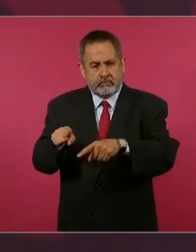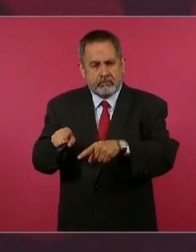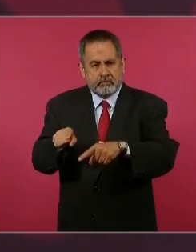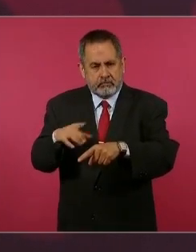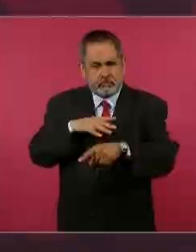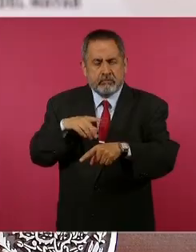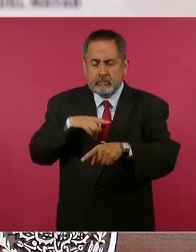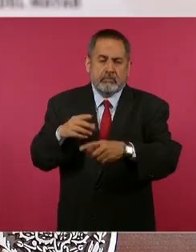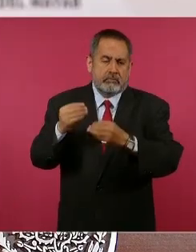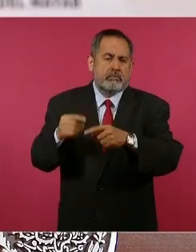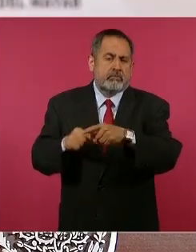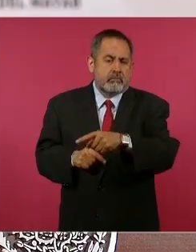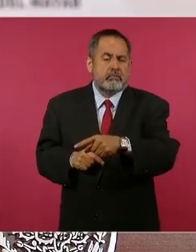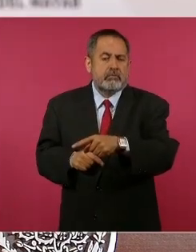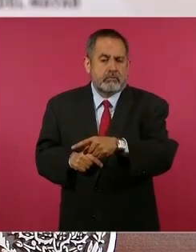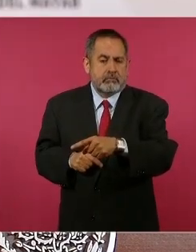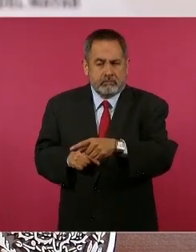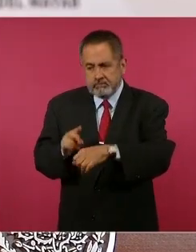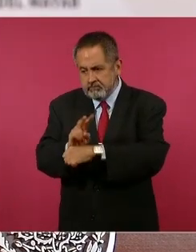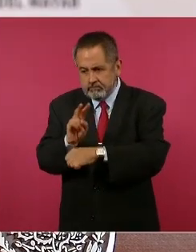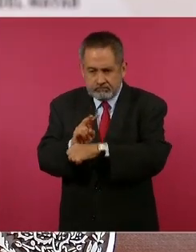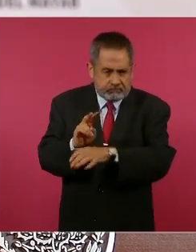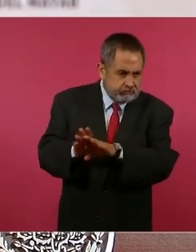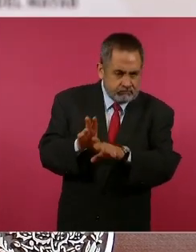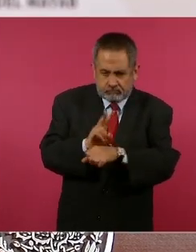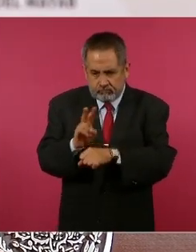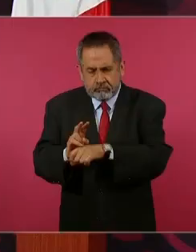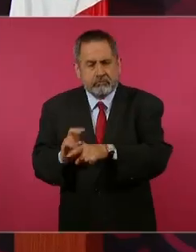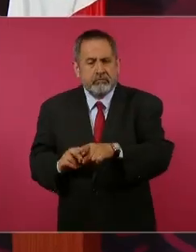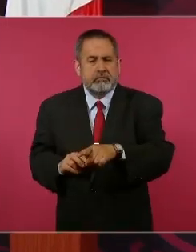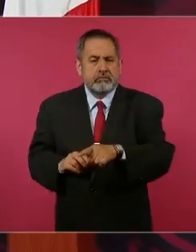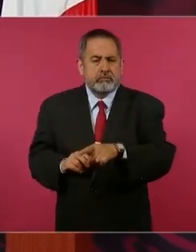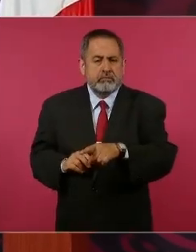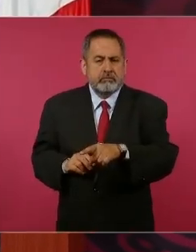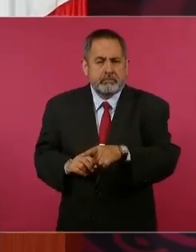Hay bastante vigilancia.